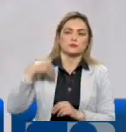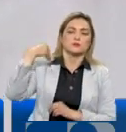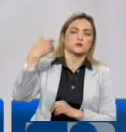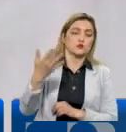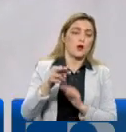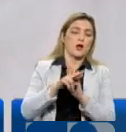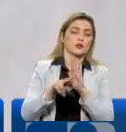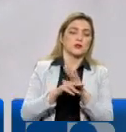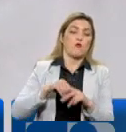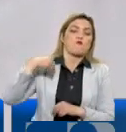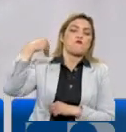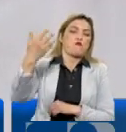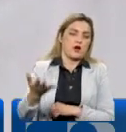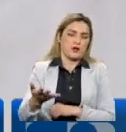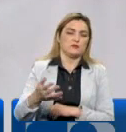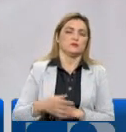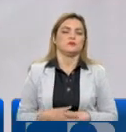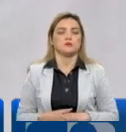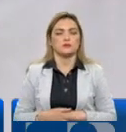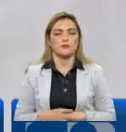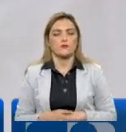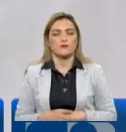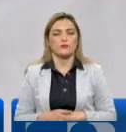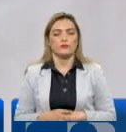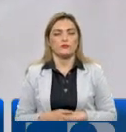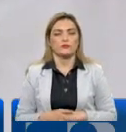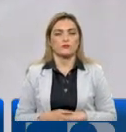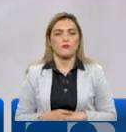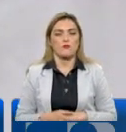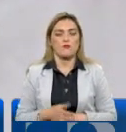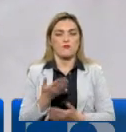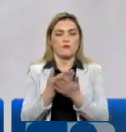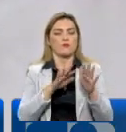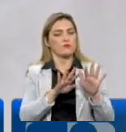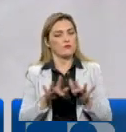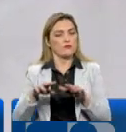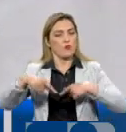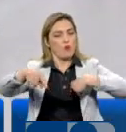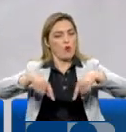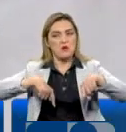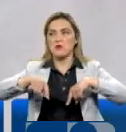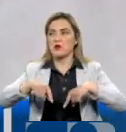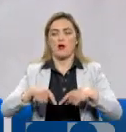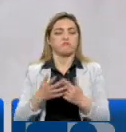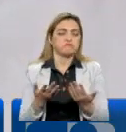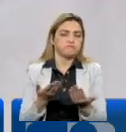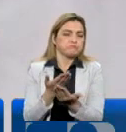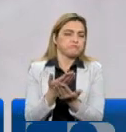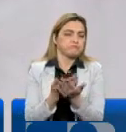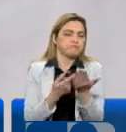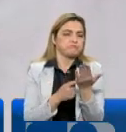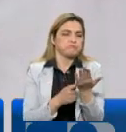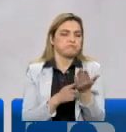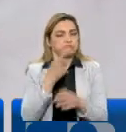cumplir con el requisito y presentarse en otro hogar. Ya hemos presentado una propuesta a la Secretaría de Movilidad para que la analice para ver si hay